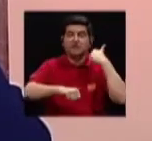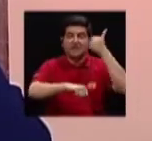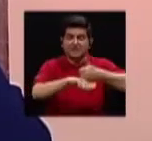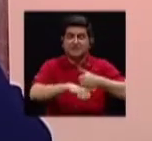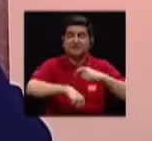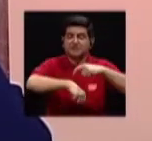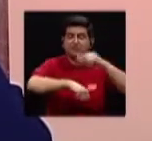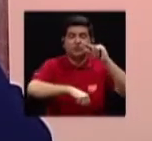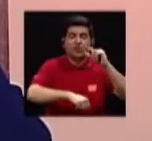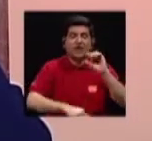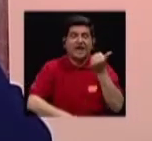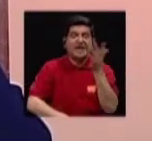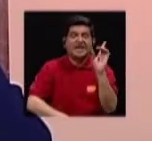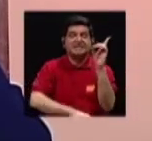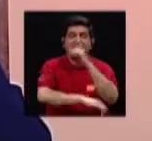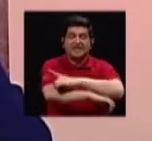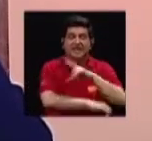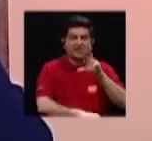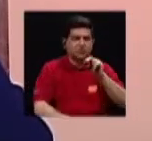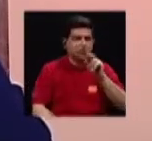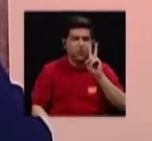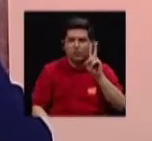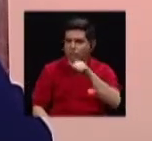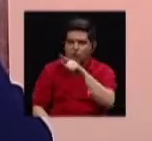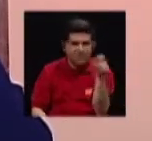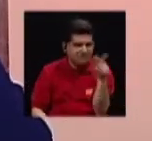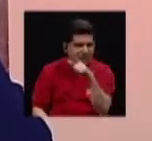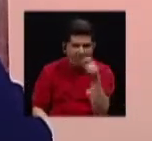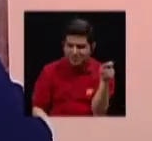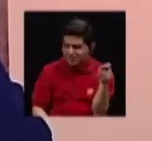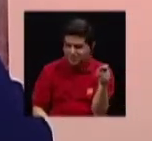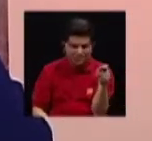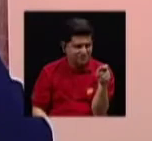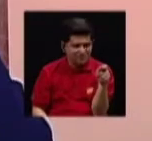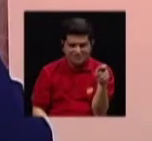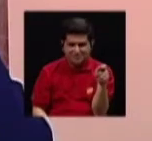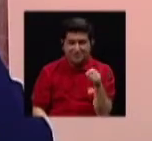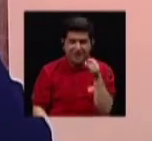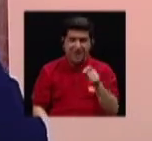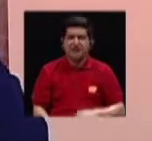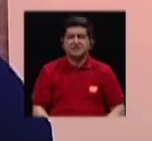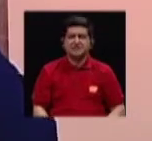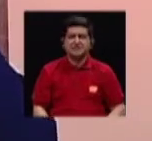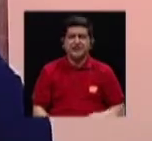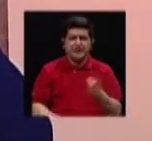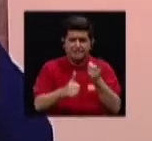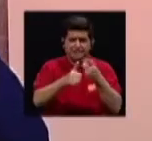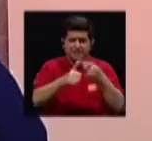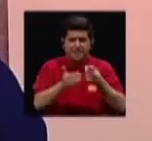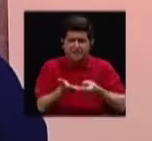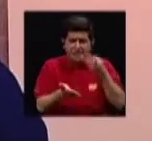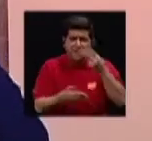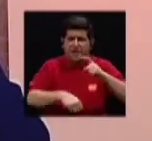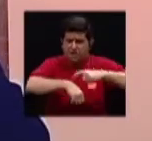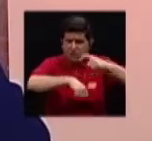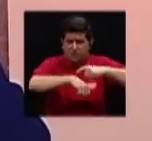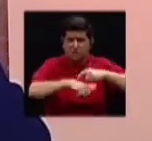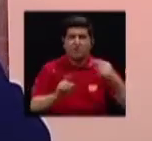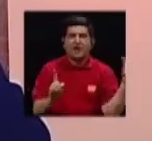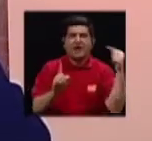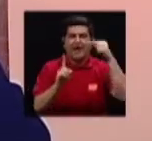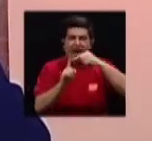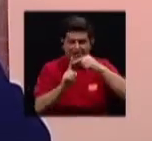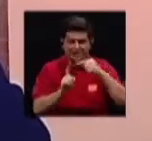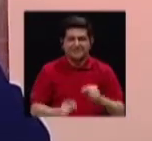en 15 días y no en 2 meses. Claro. Esa provisional va a durar hasta que dure